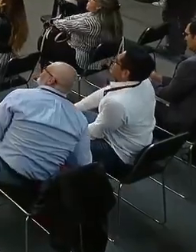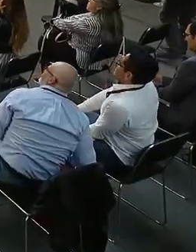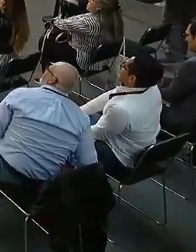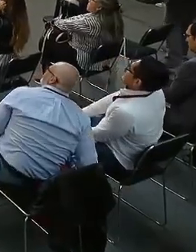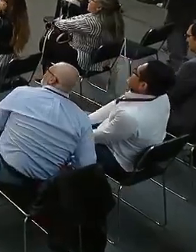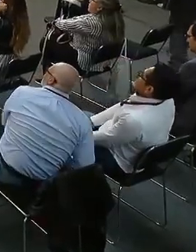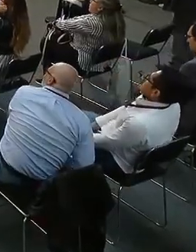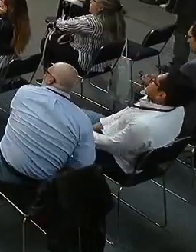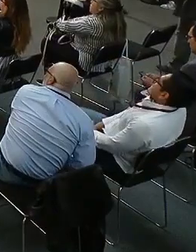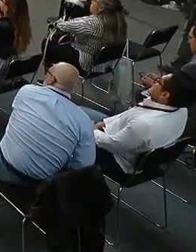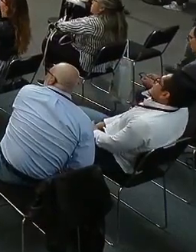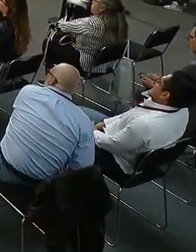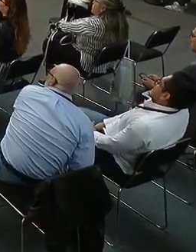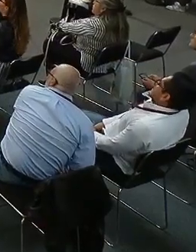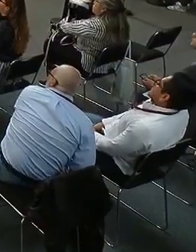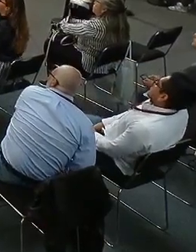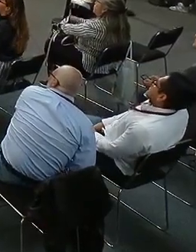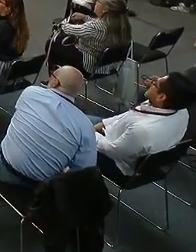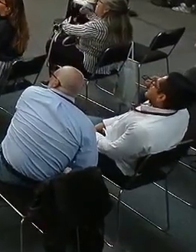El maestro